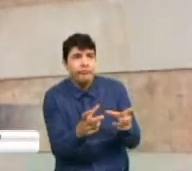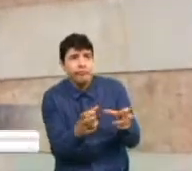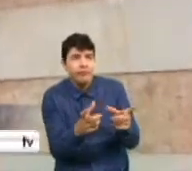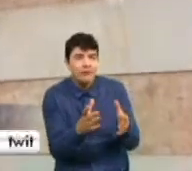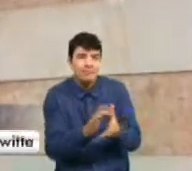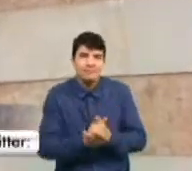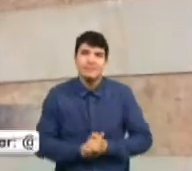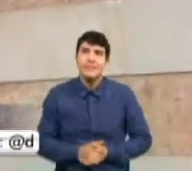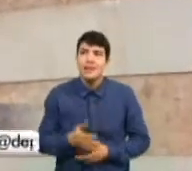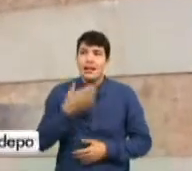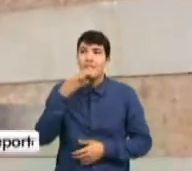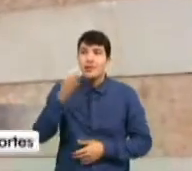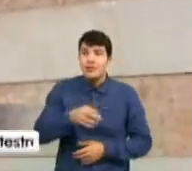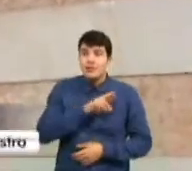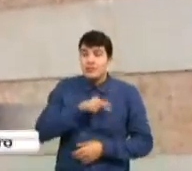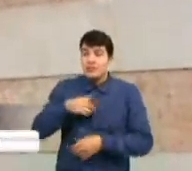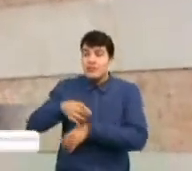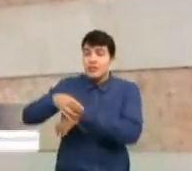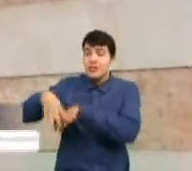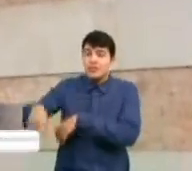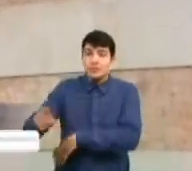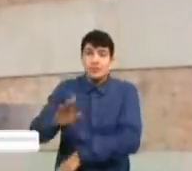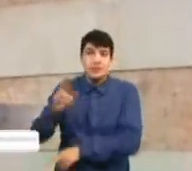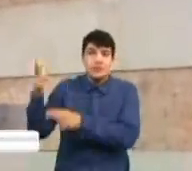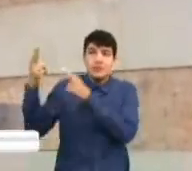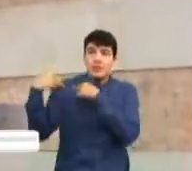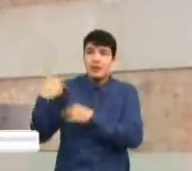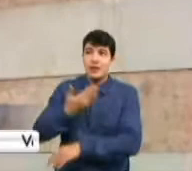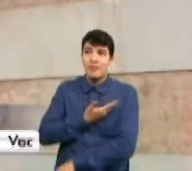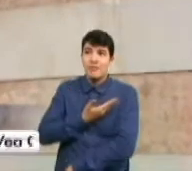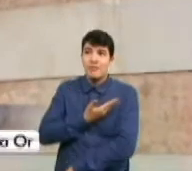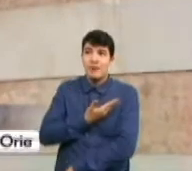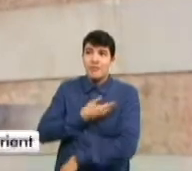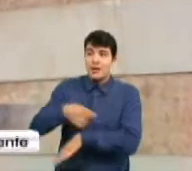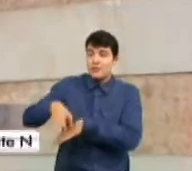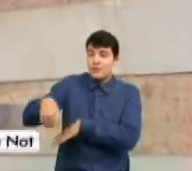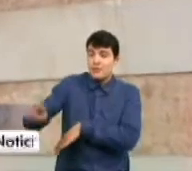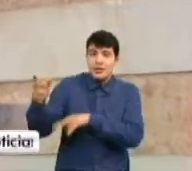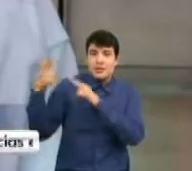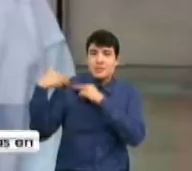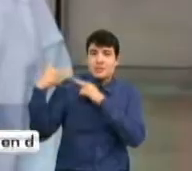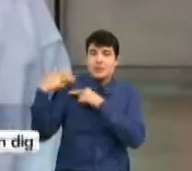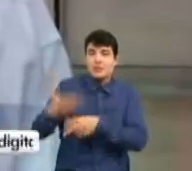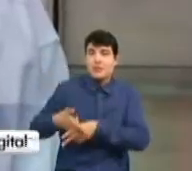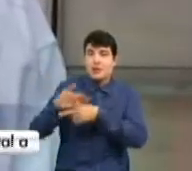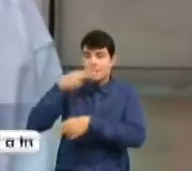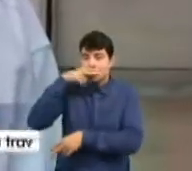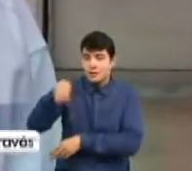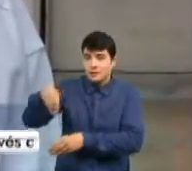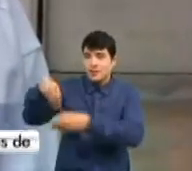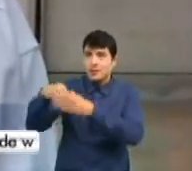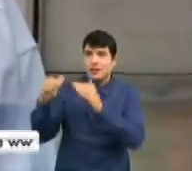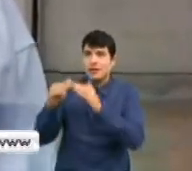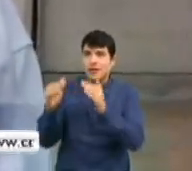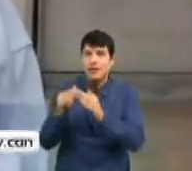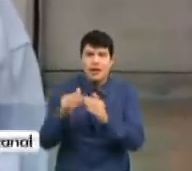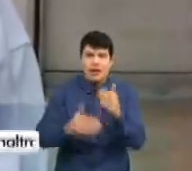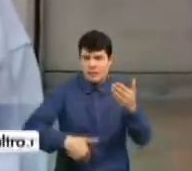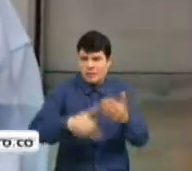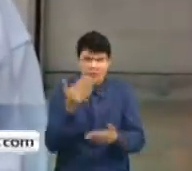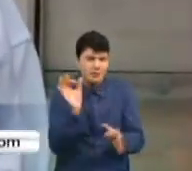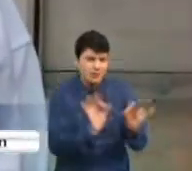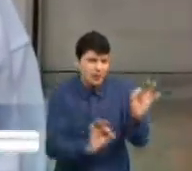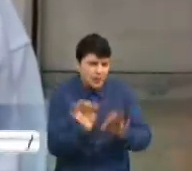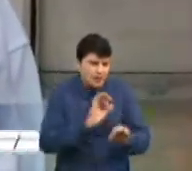parte se la dejamos a las mamás, ya son las que encargan de cuidado a los niños en la casa. O pongan a arreglar sus cuartos, se pongan a arreglar